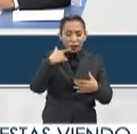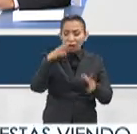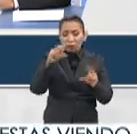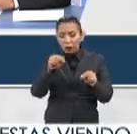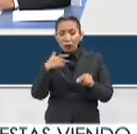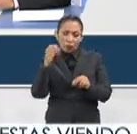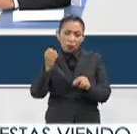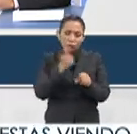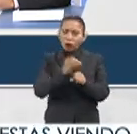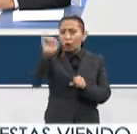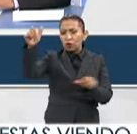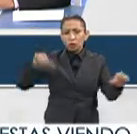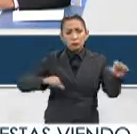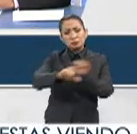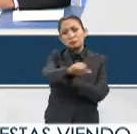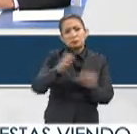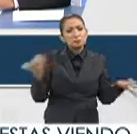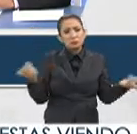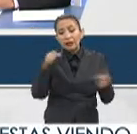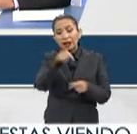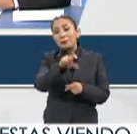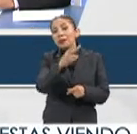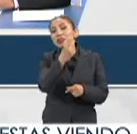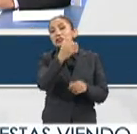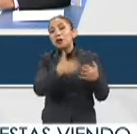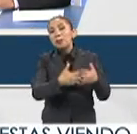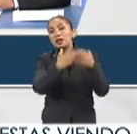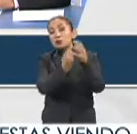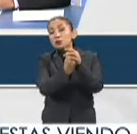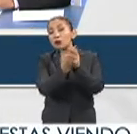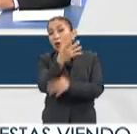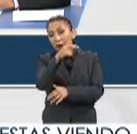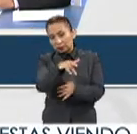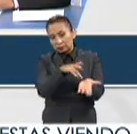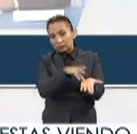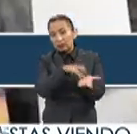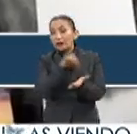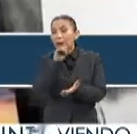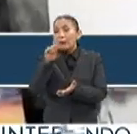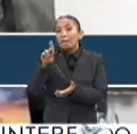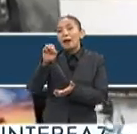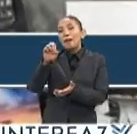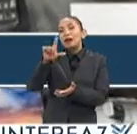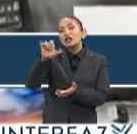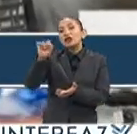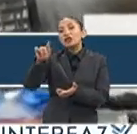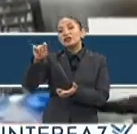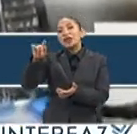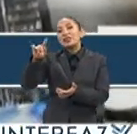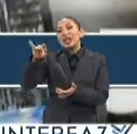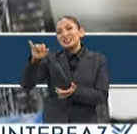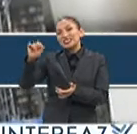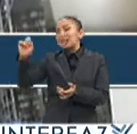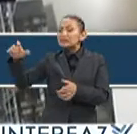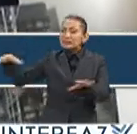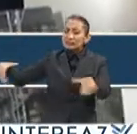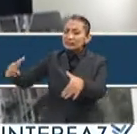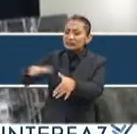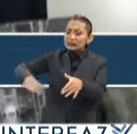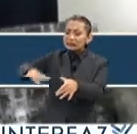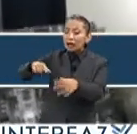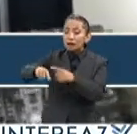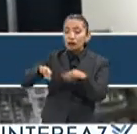damos oportunidad a otros. Entonces, aquí se presentan 25 empresas. También tenemos el pabellón Tendencias. De lo que trata es que